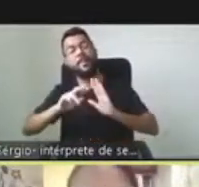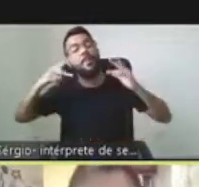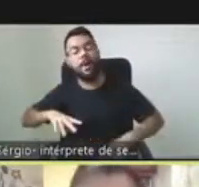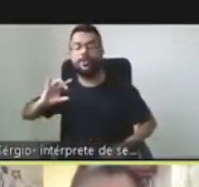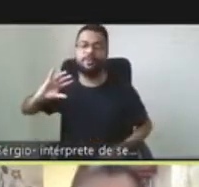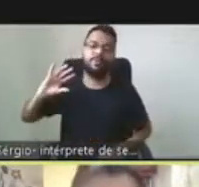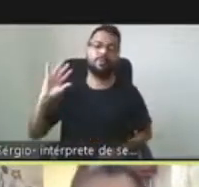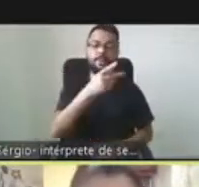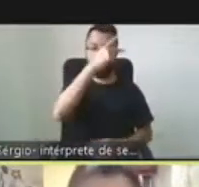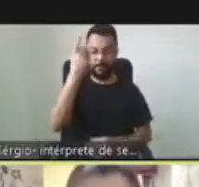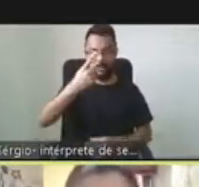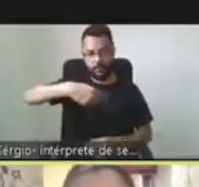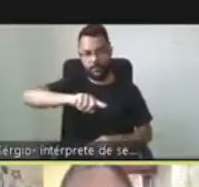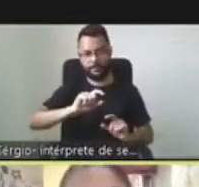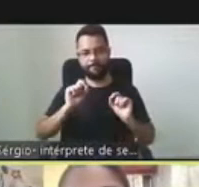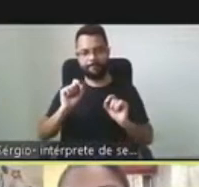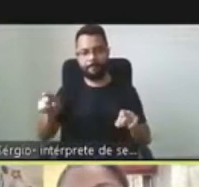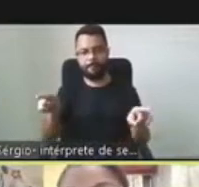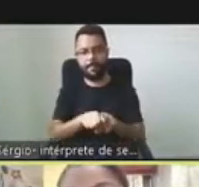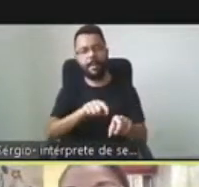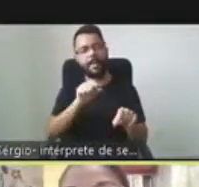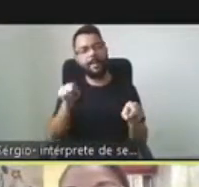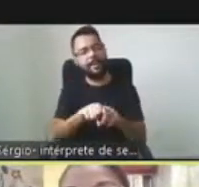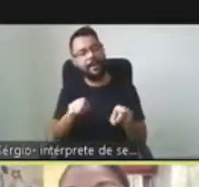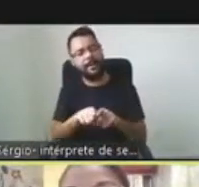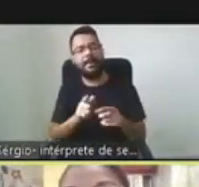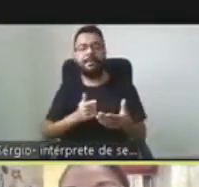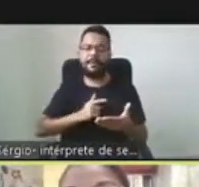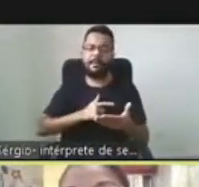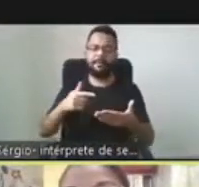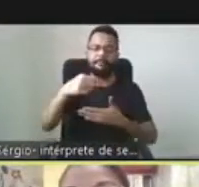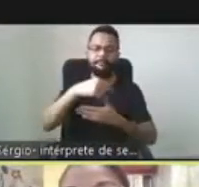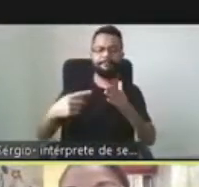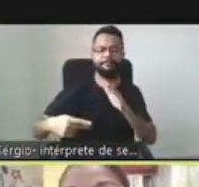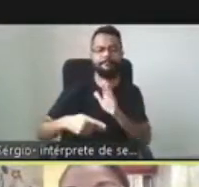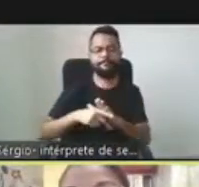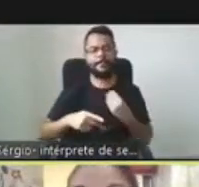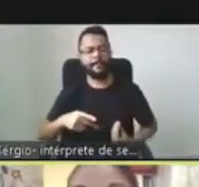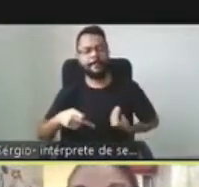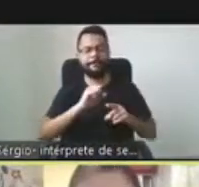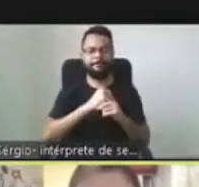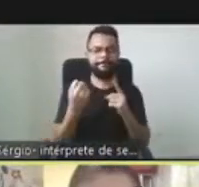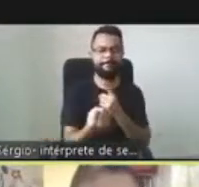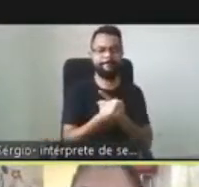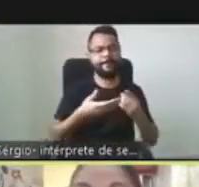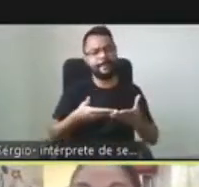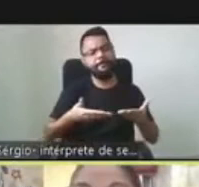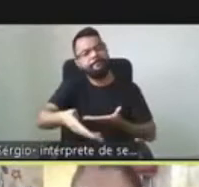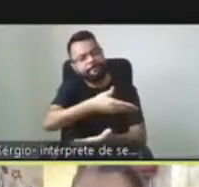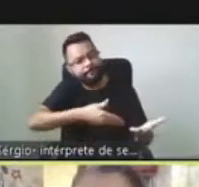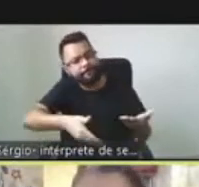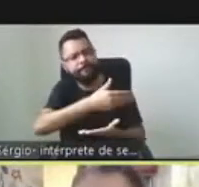quien rige las formas de vivir en sociedad y lo importante de su interrelación, porque